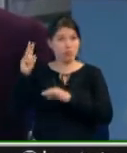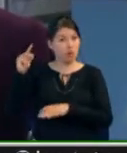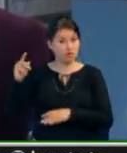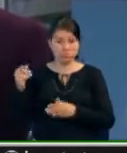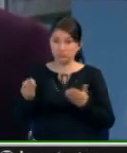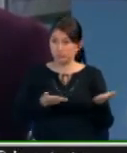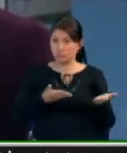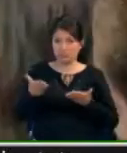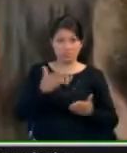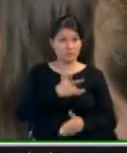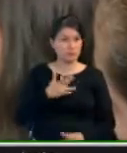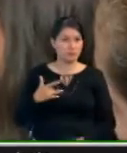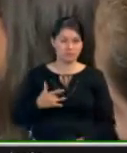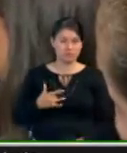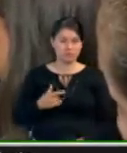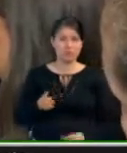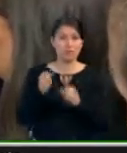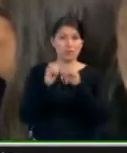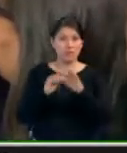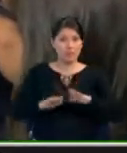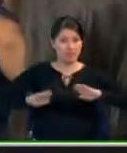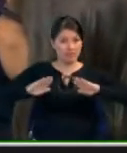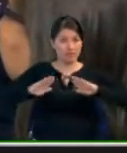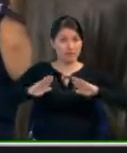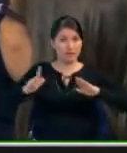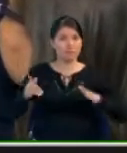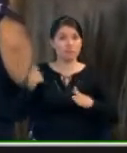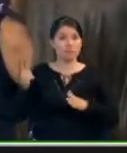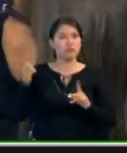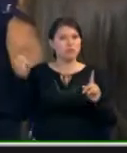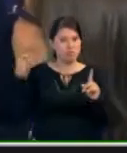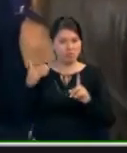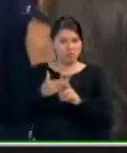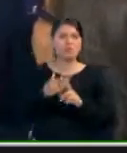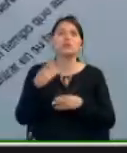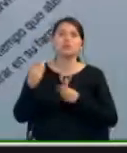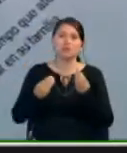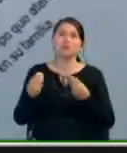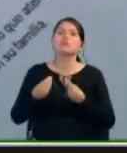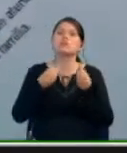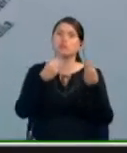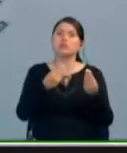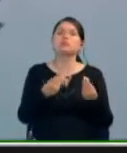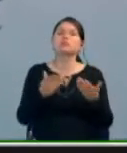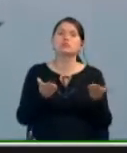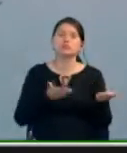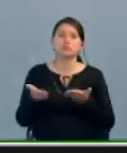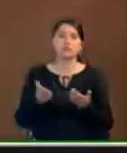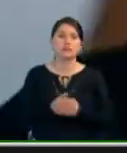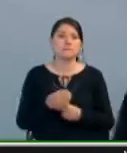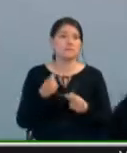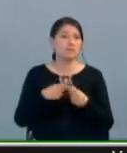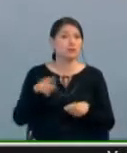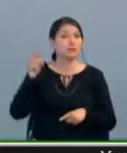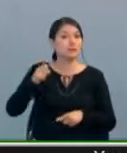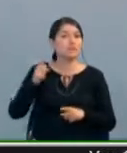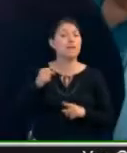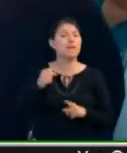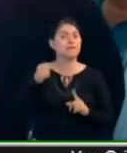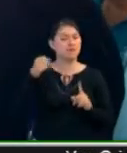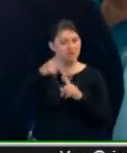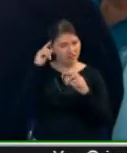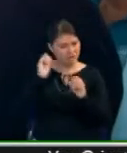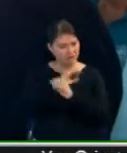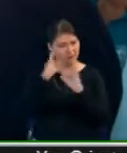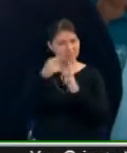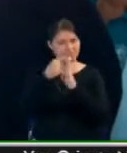provee servicios de salud. El defensor del pueblo actuará a través de tutelas para que se garantice el servicio, pero requiere de fallos claros